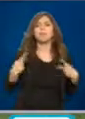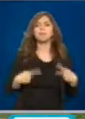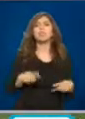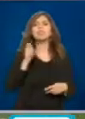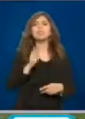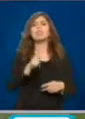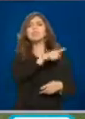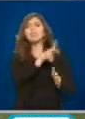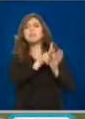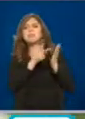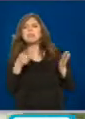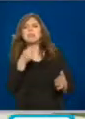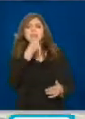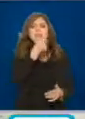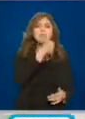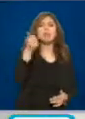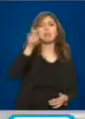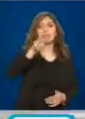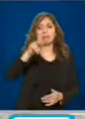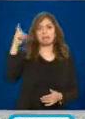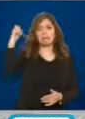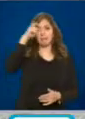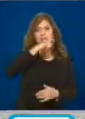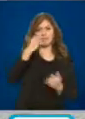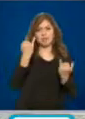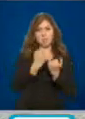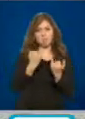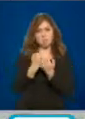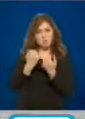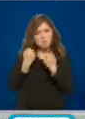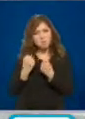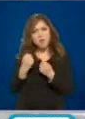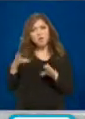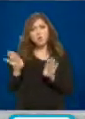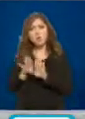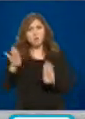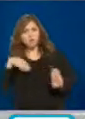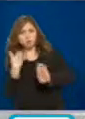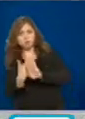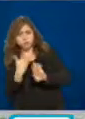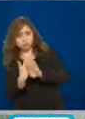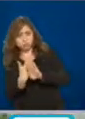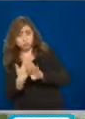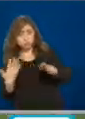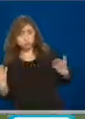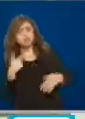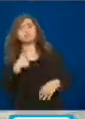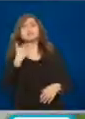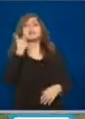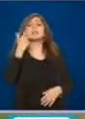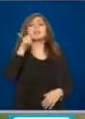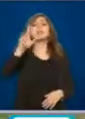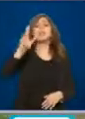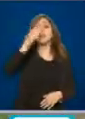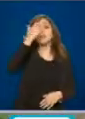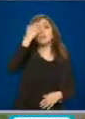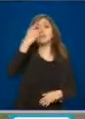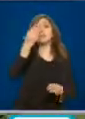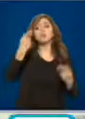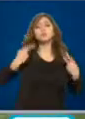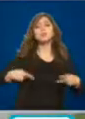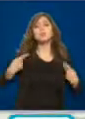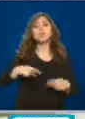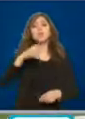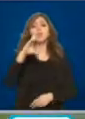el periodismo es difícil y es duro cuando se ejerce con crítica, pues quisimos recordar a grandes